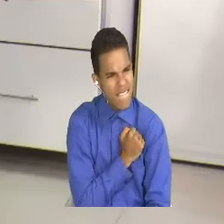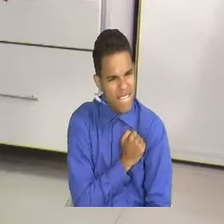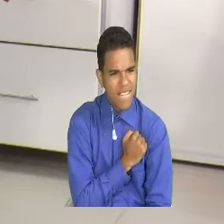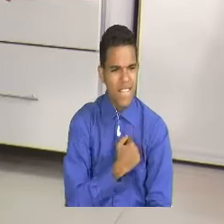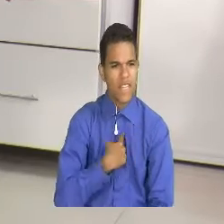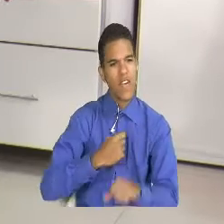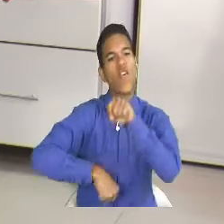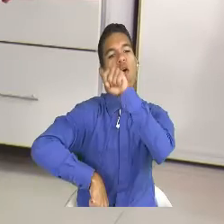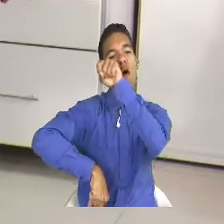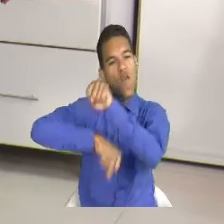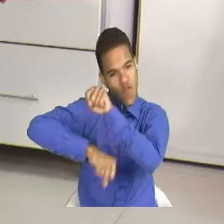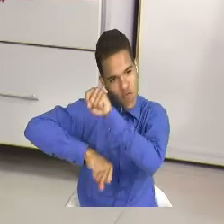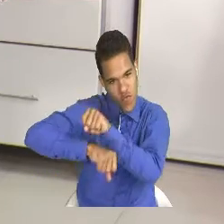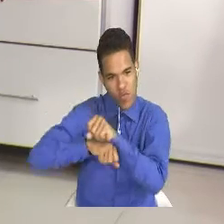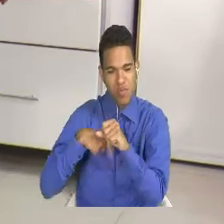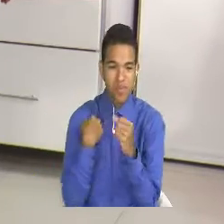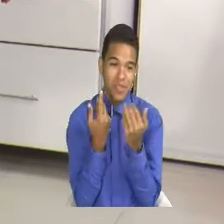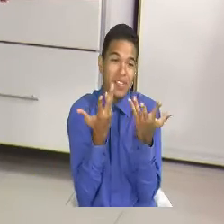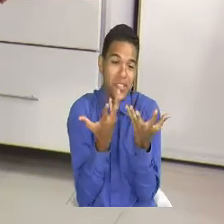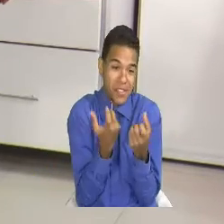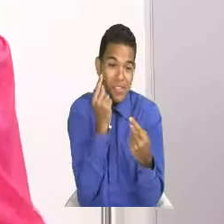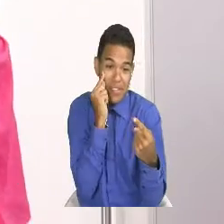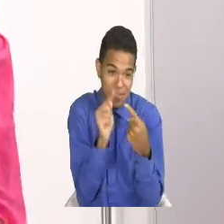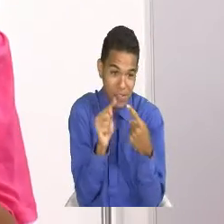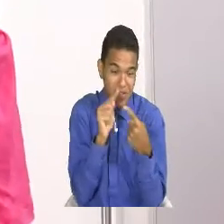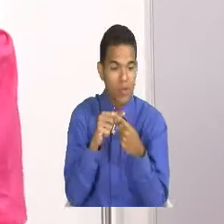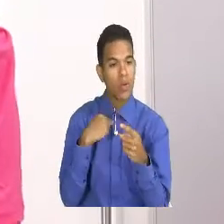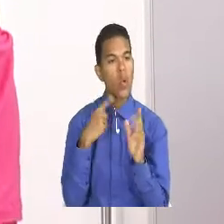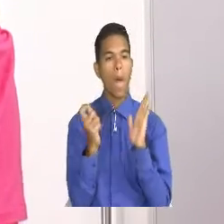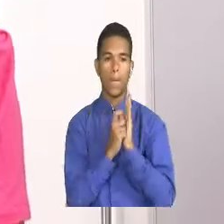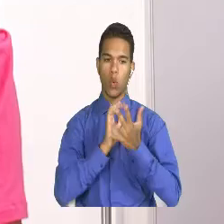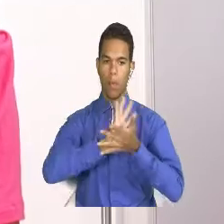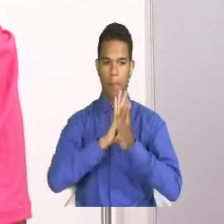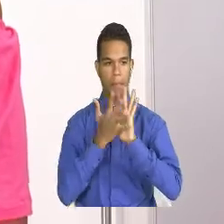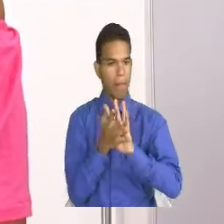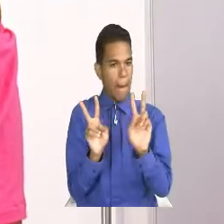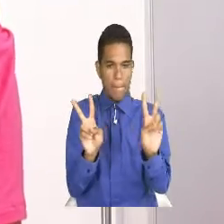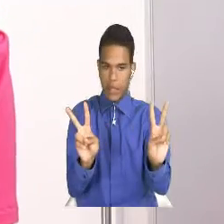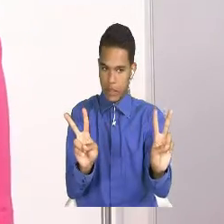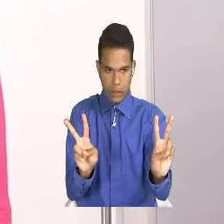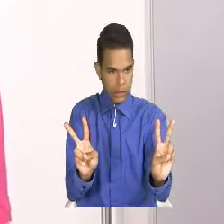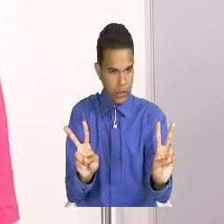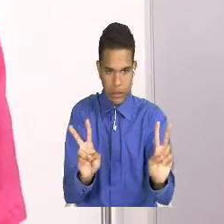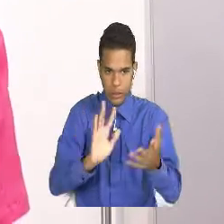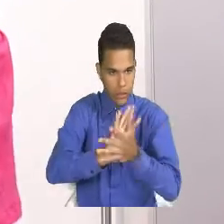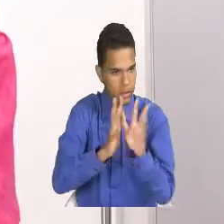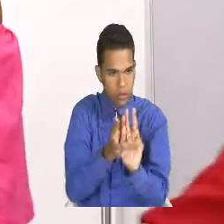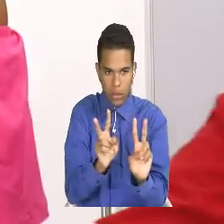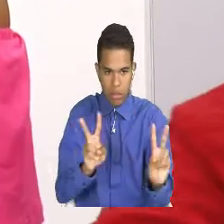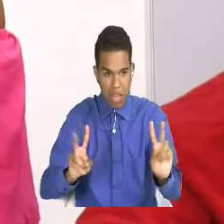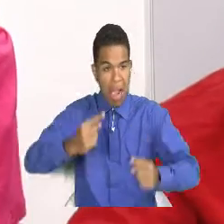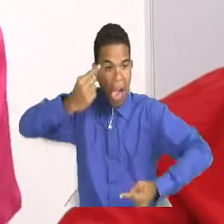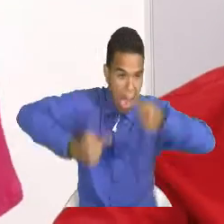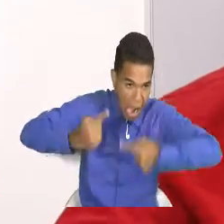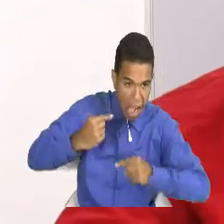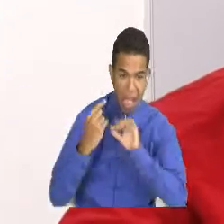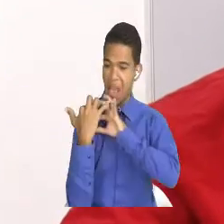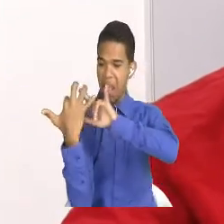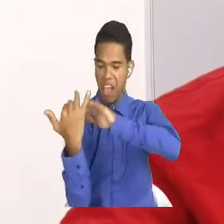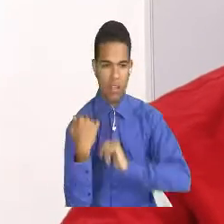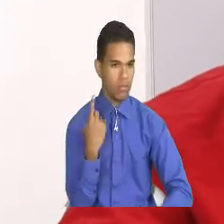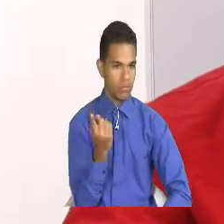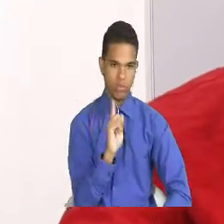su gran pasión, era siempre el fútbol. Era el fútbol, pero el fútbol en paz, tener una hinchada en paz, y eso fue lo bonito que le dejó precisamente a toda su hinchada de la